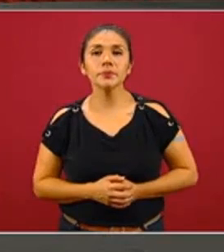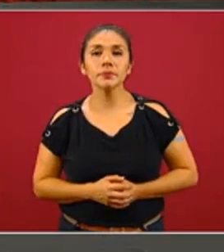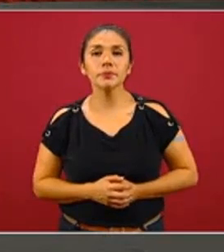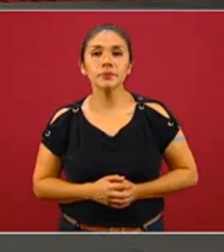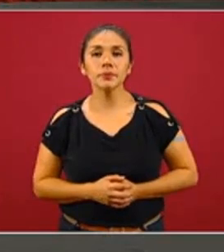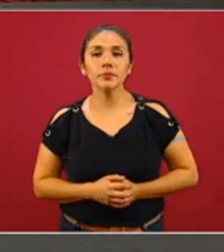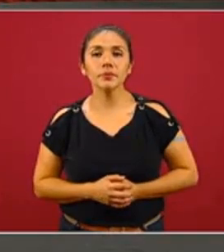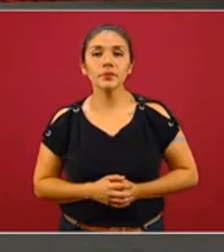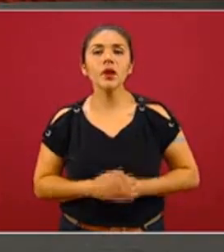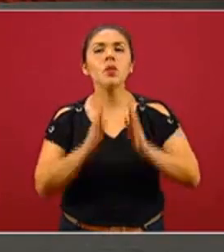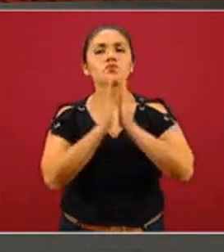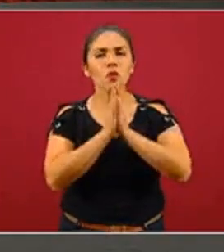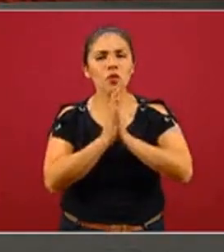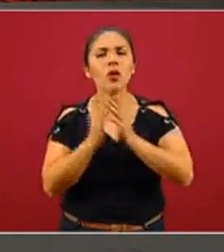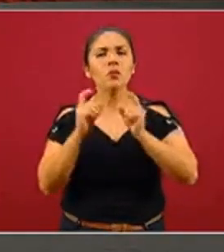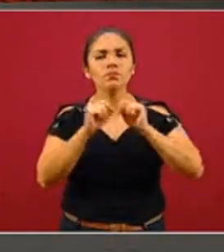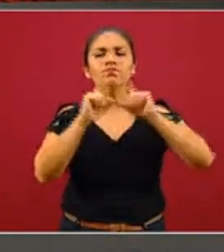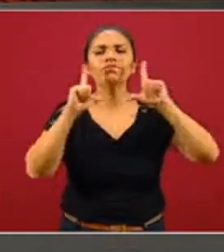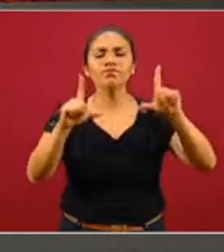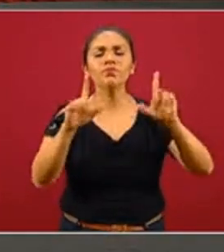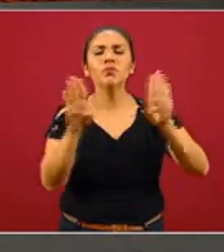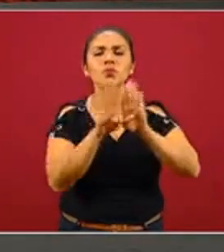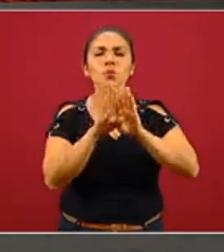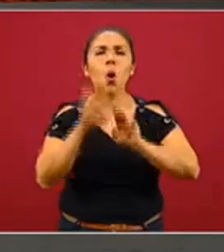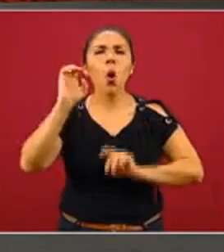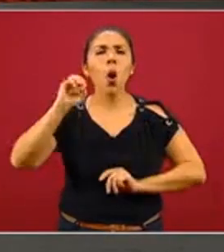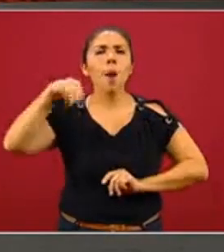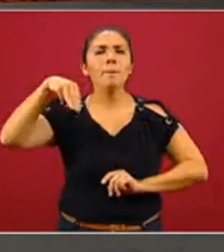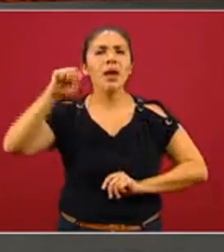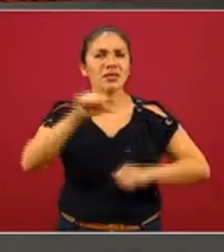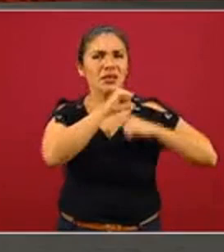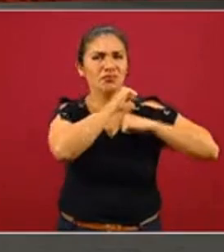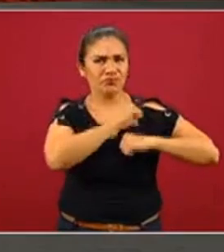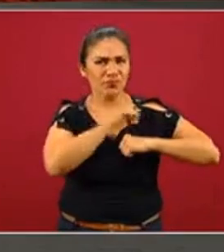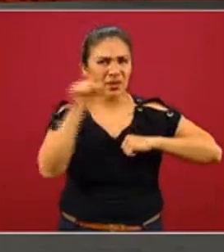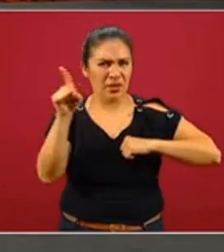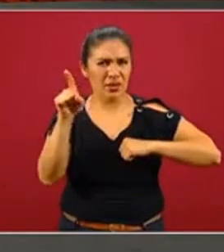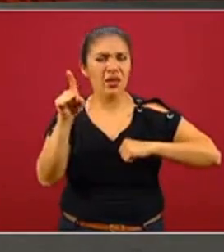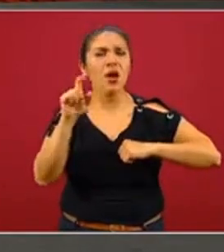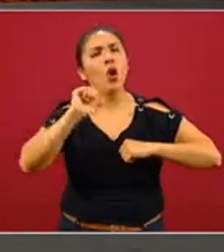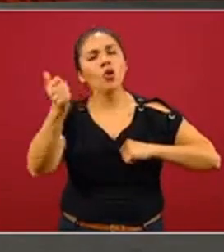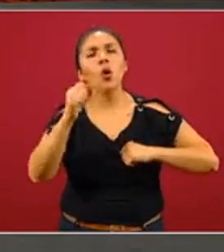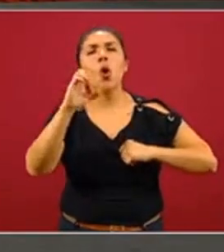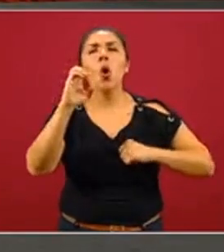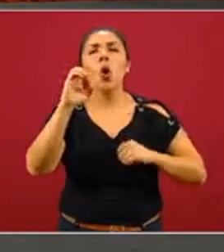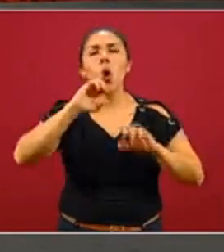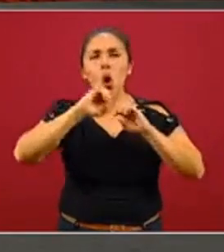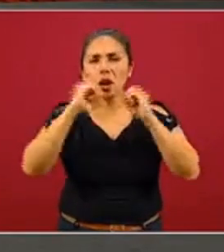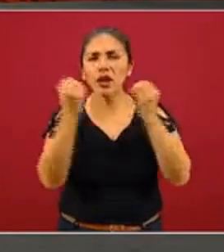de la Organización Mundial de la Salud, Organización Panamericana de la Salud.